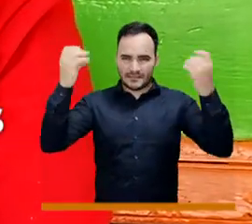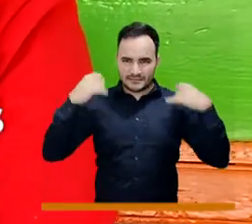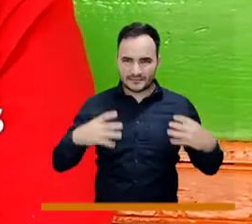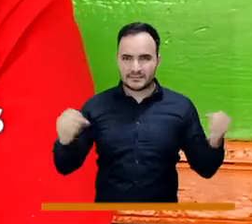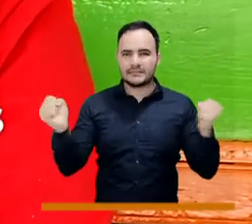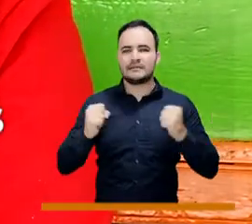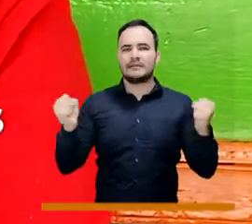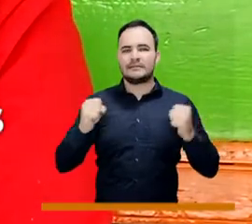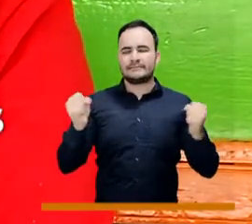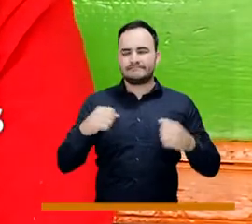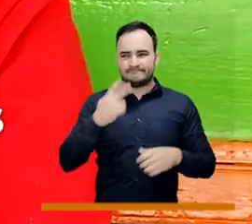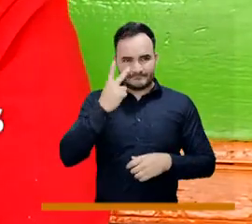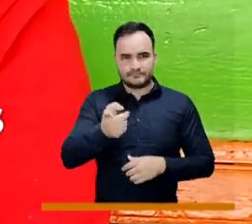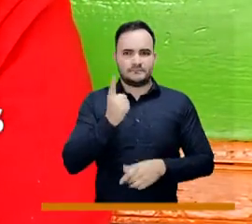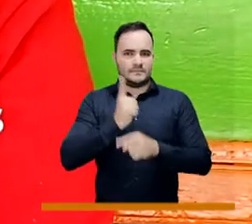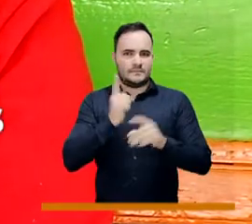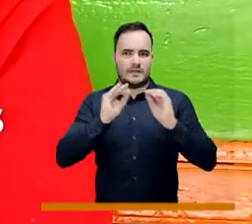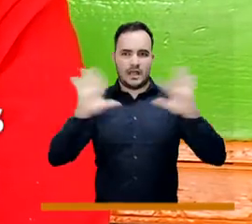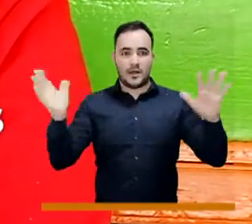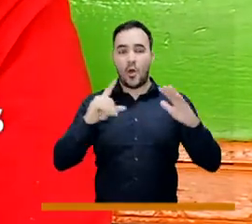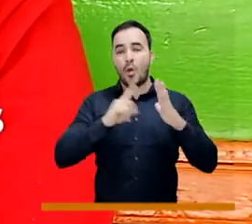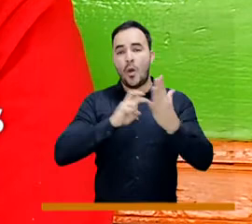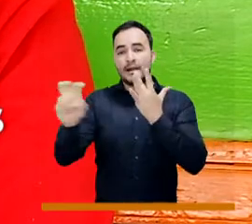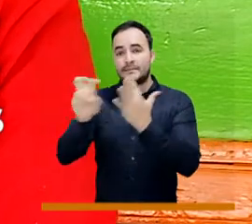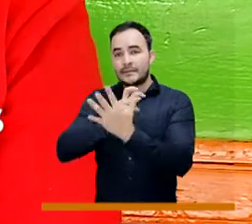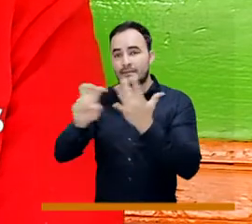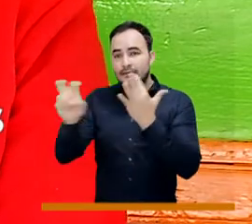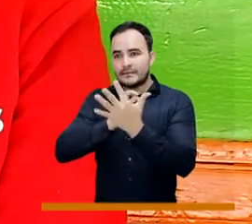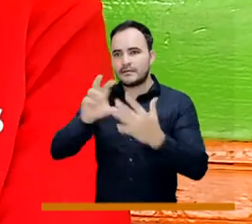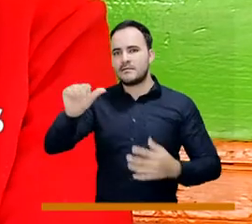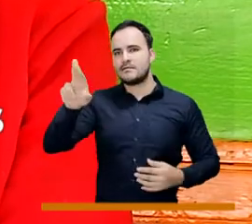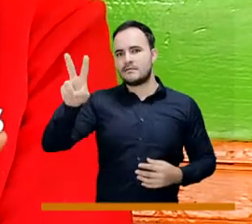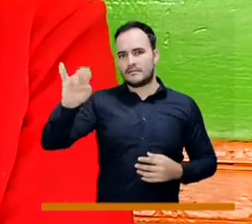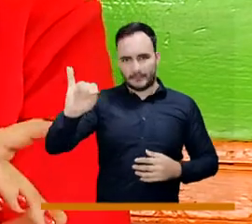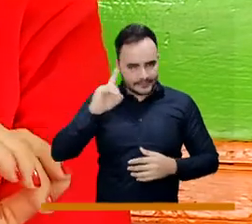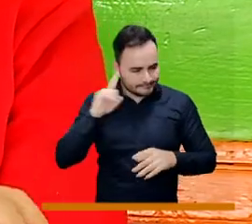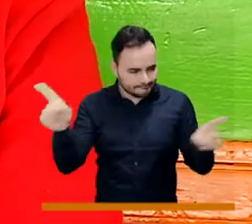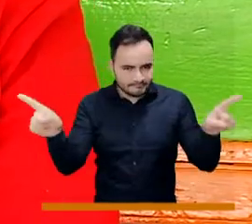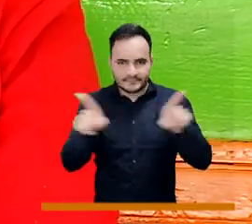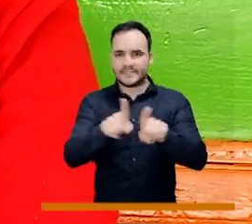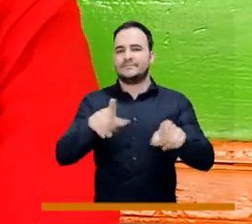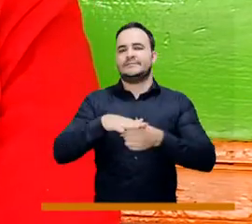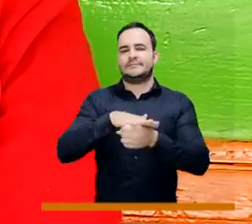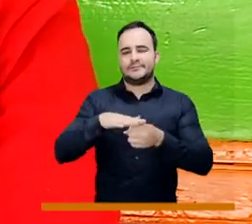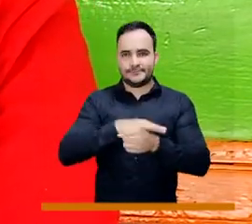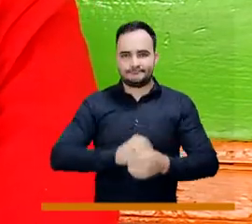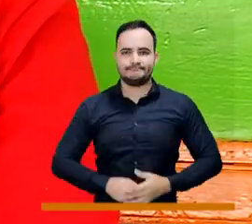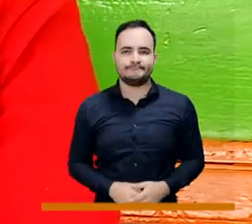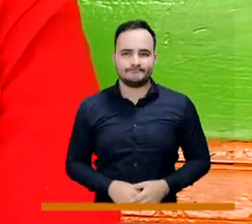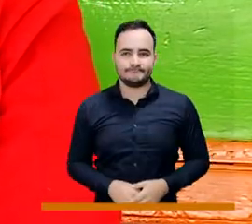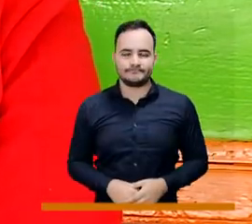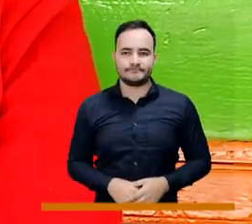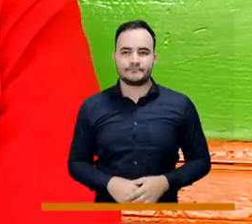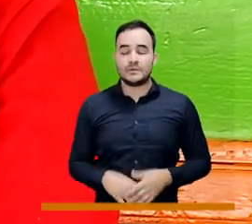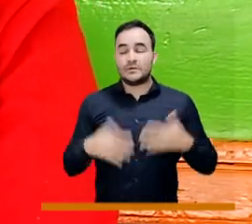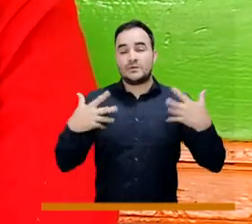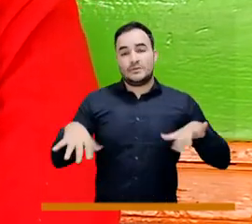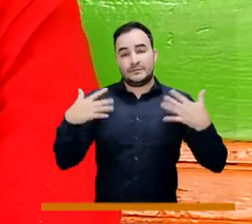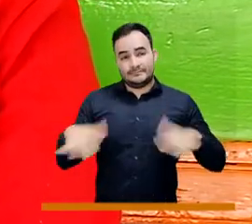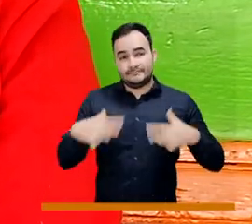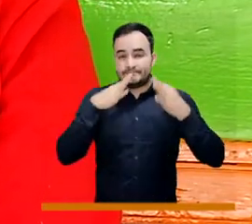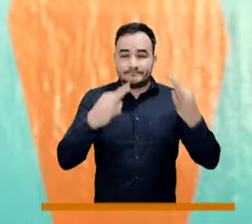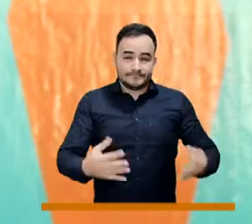Santa Elena el tema de la capacidad de carga del Parque Arví, que lo debemos de sumar en ese tipo de densidades. Pues, Luz